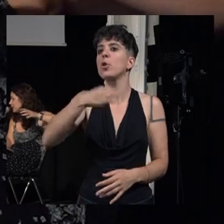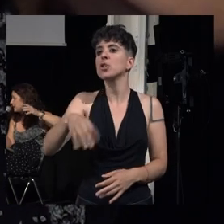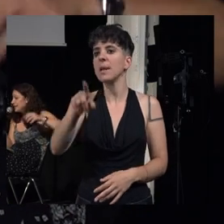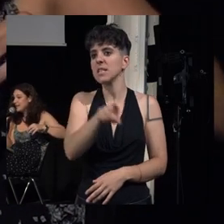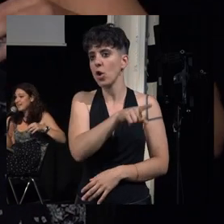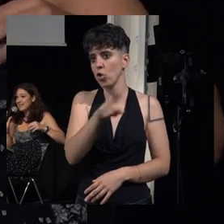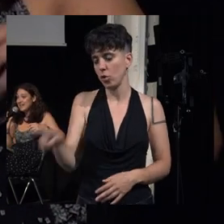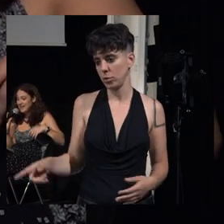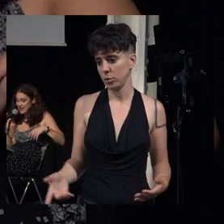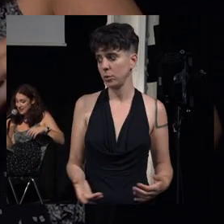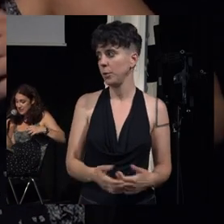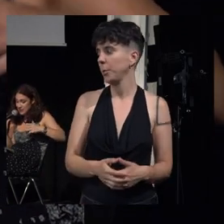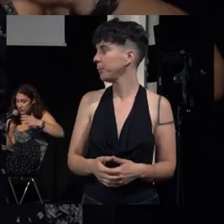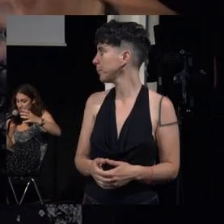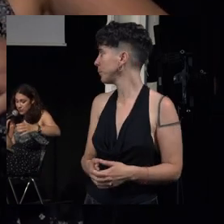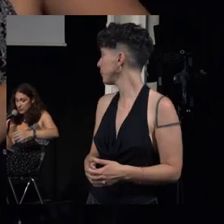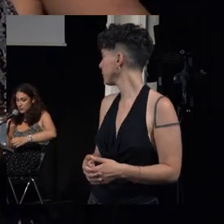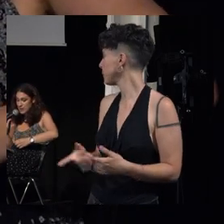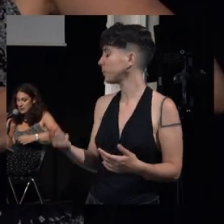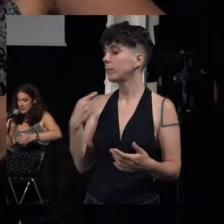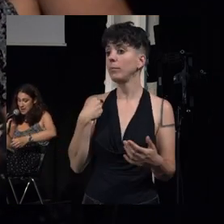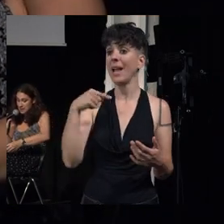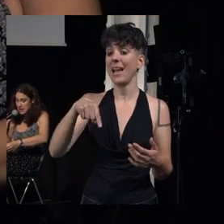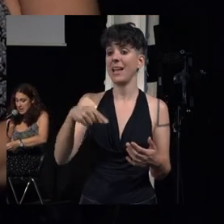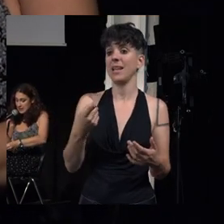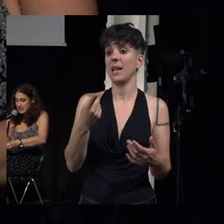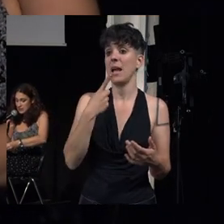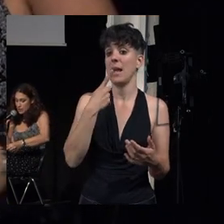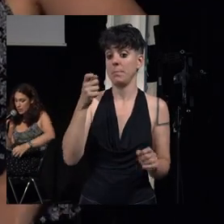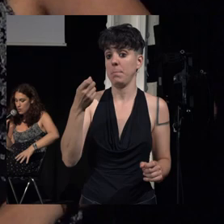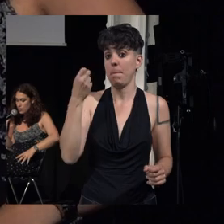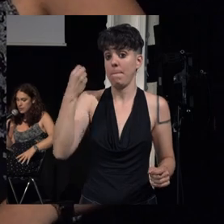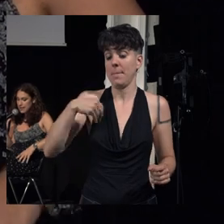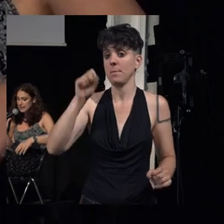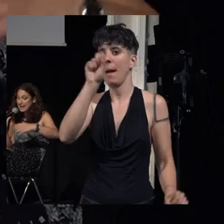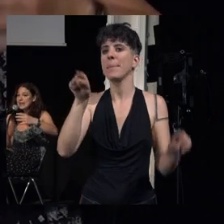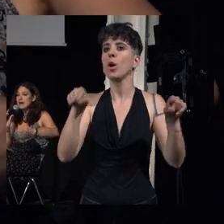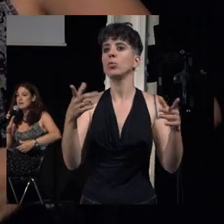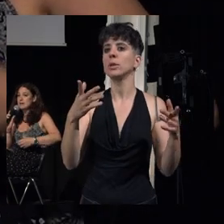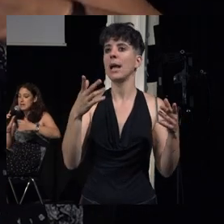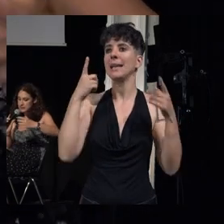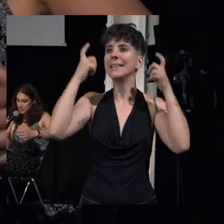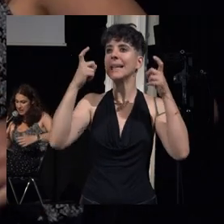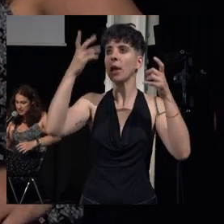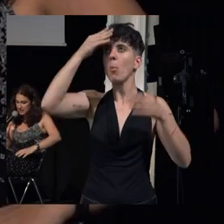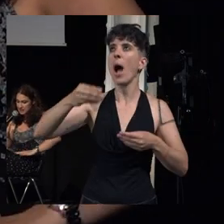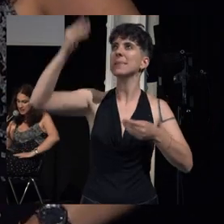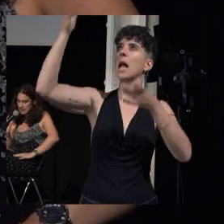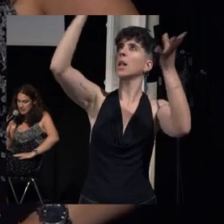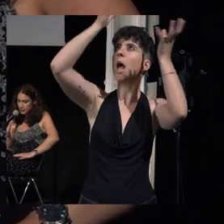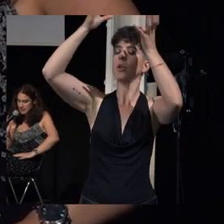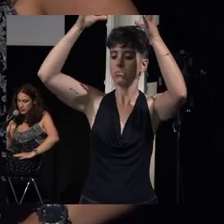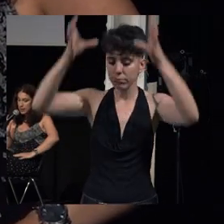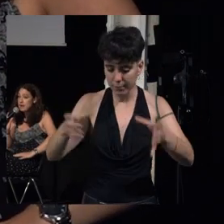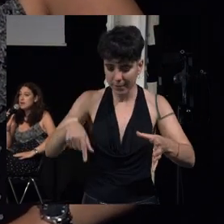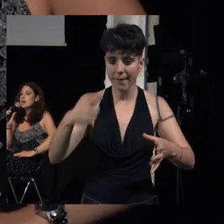¿no? de esta pregunta, y por lo tanto aquí también intentando aterrizar esas miradas críticas